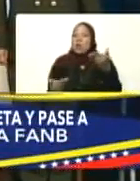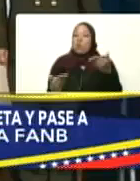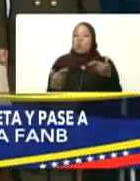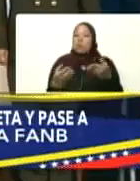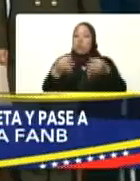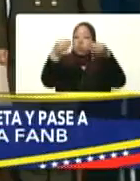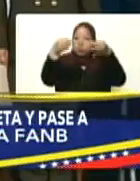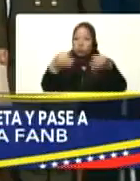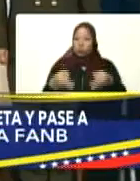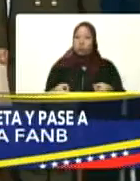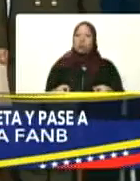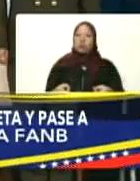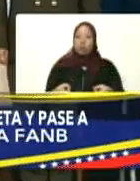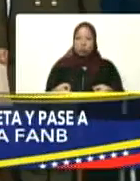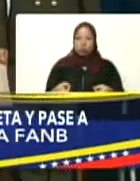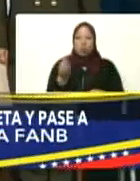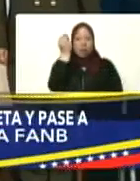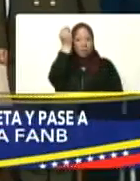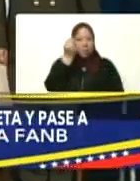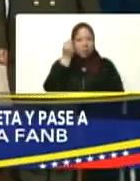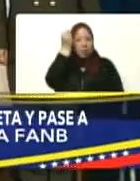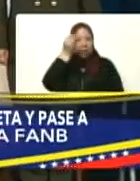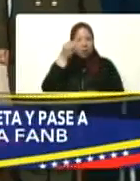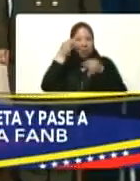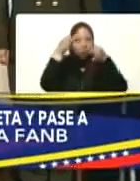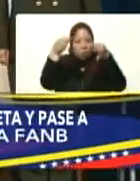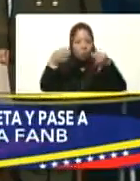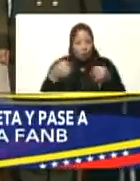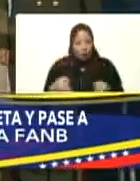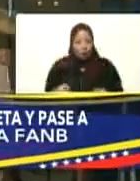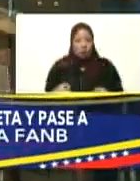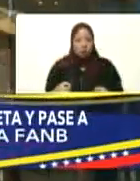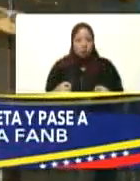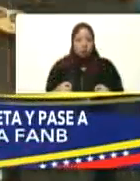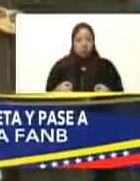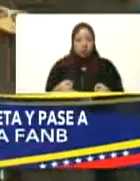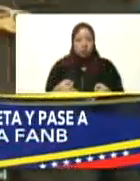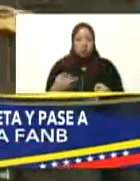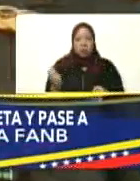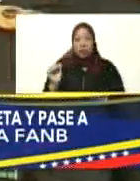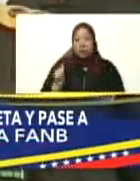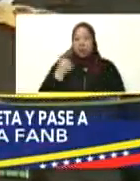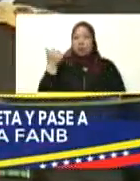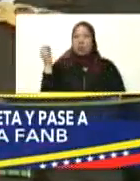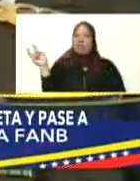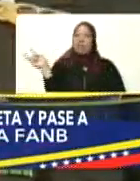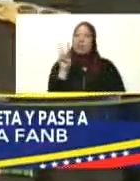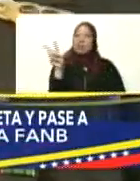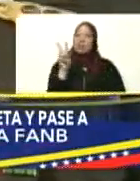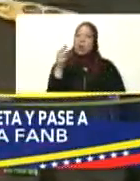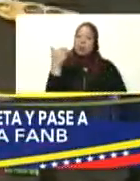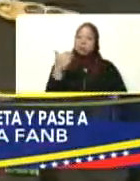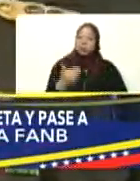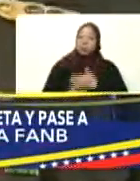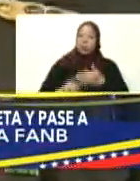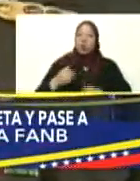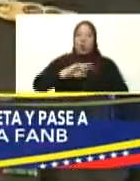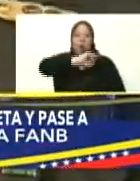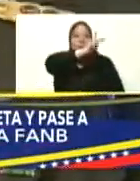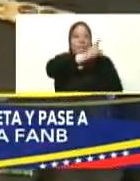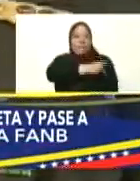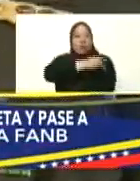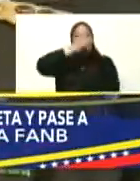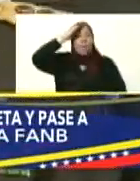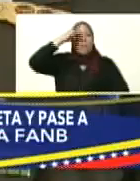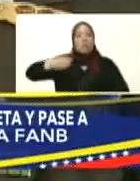sólido, que nos va a garantizar construir en Venezuela el más grande poder militar que se